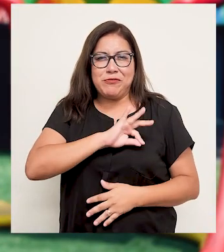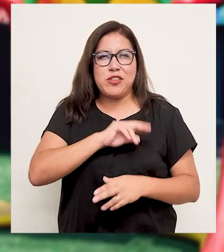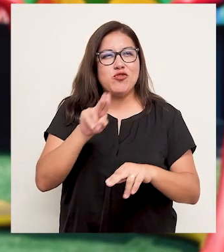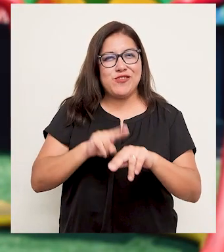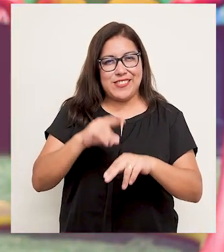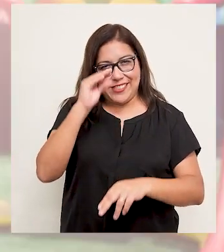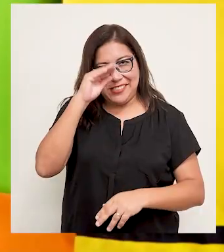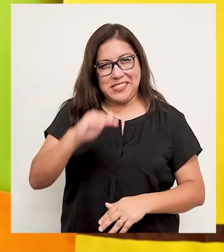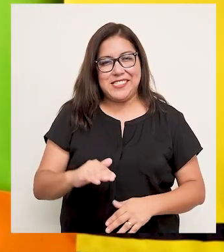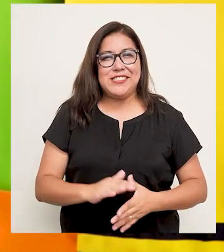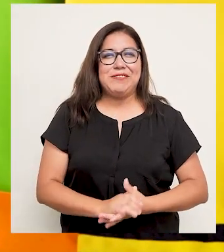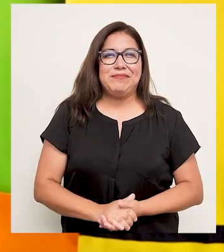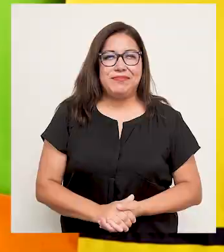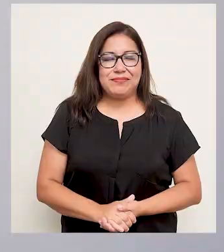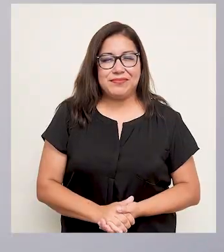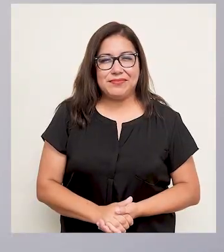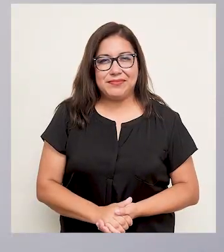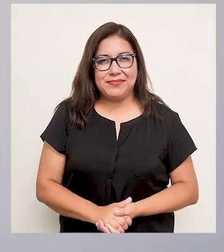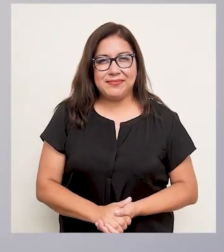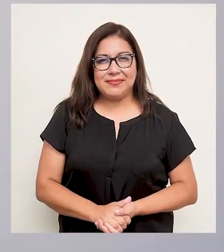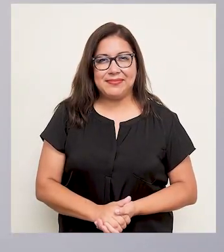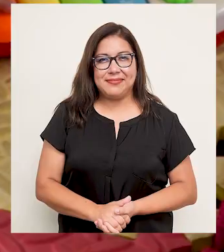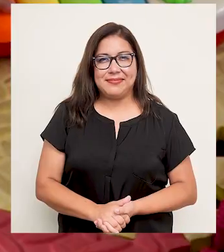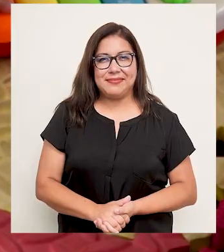un niño normal.